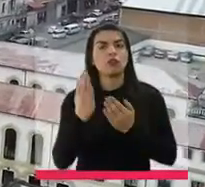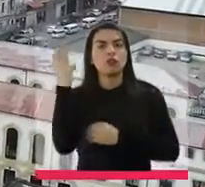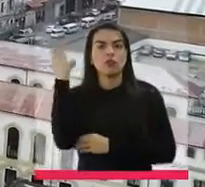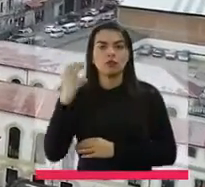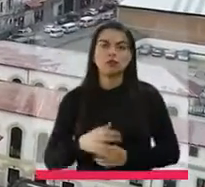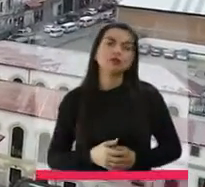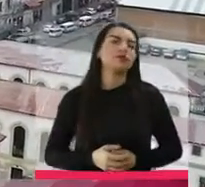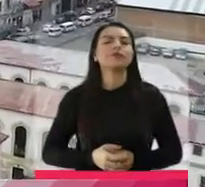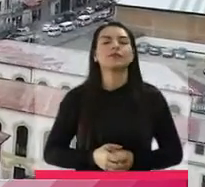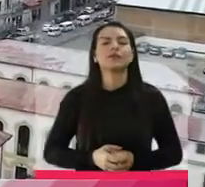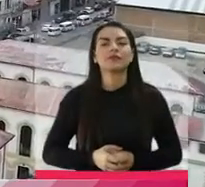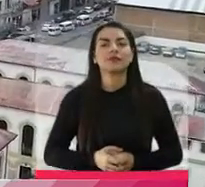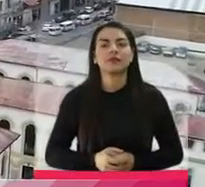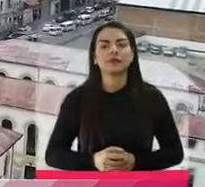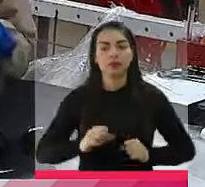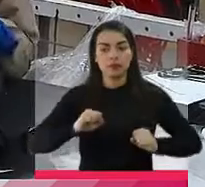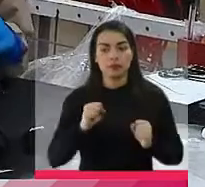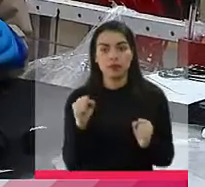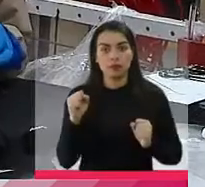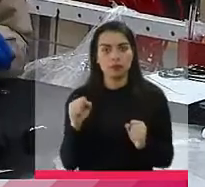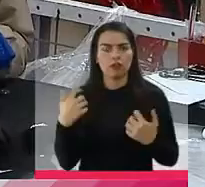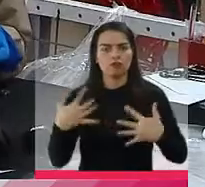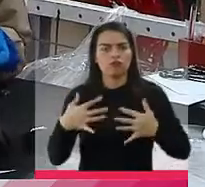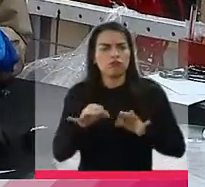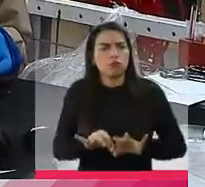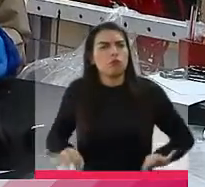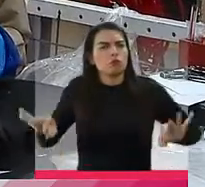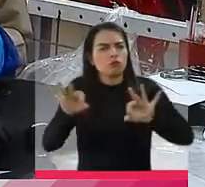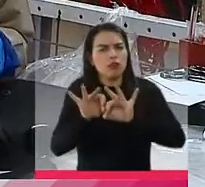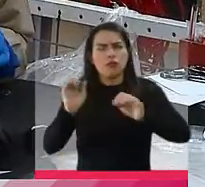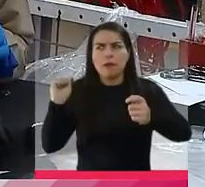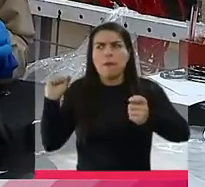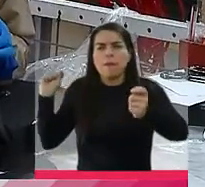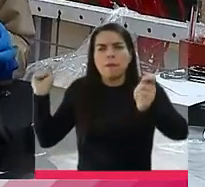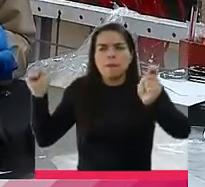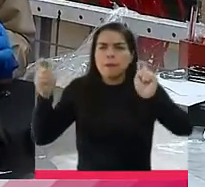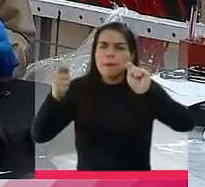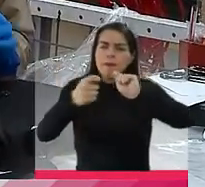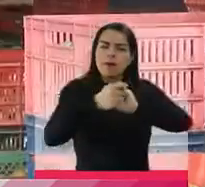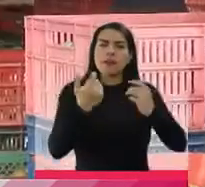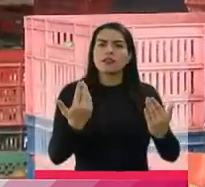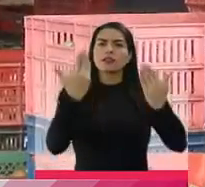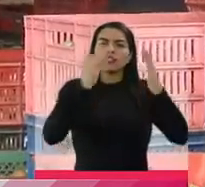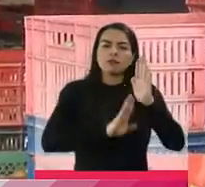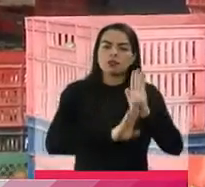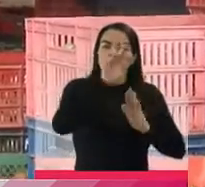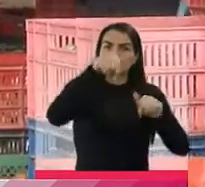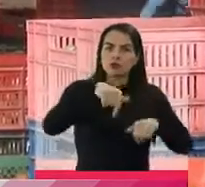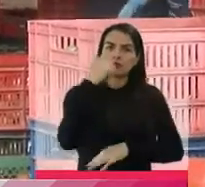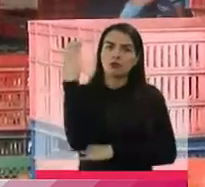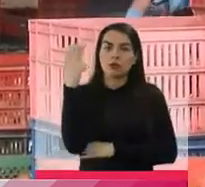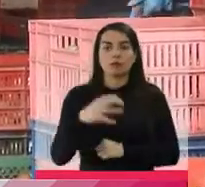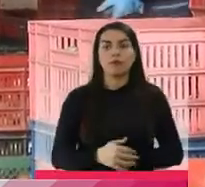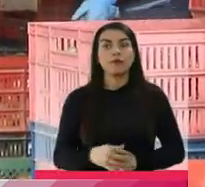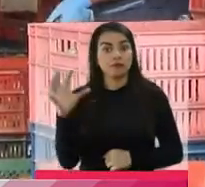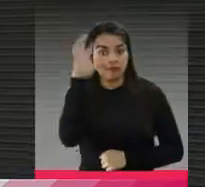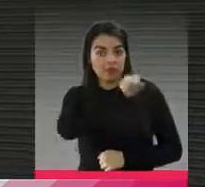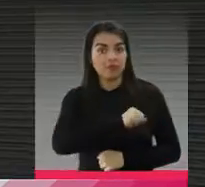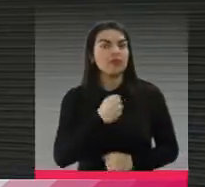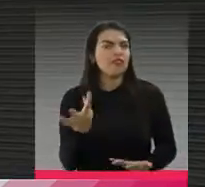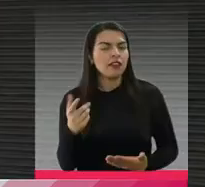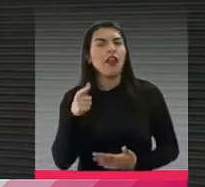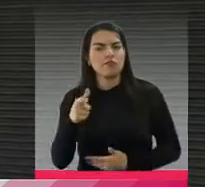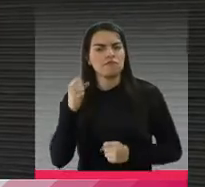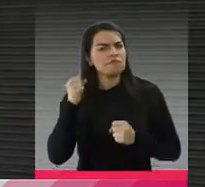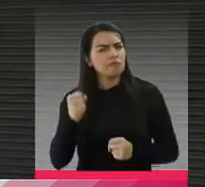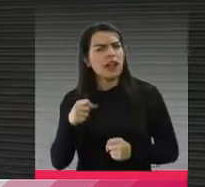Bogotá ha tenido importantes cambios que le han permitido ser la base del desarrollo de la industria de la nación. Entre sus fortalezas está el que ha sido el mayor centro de acopio y de